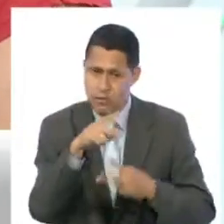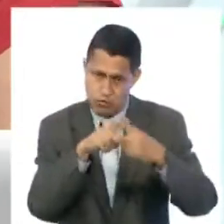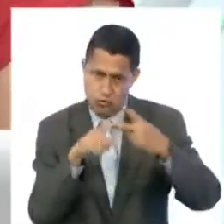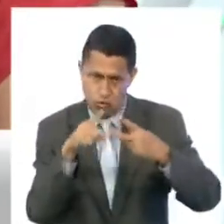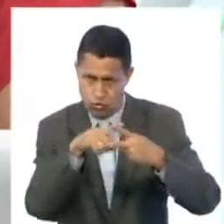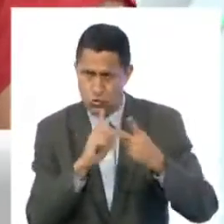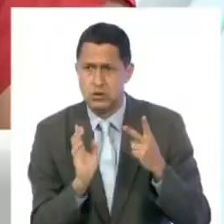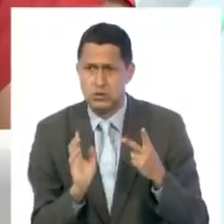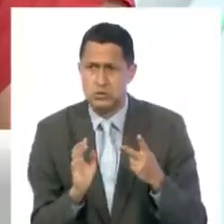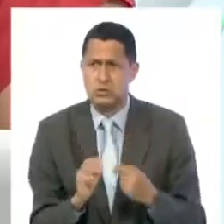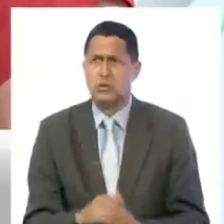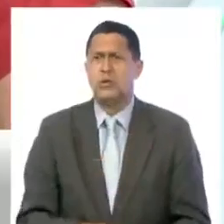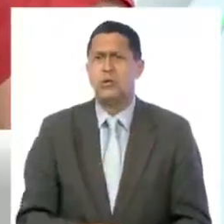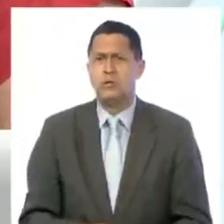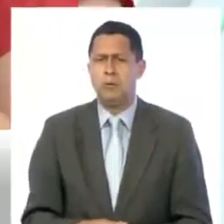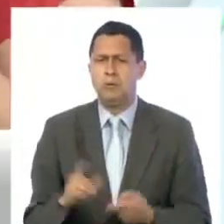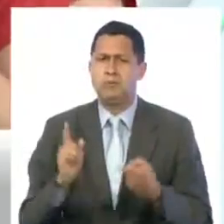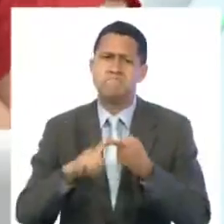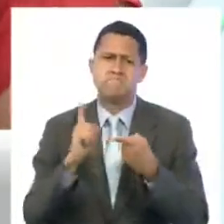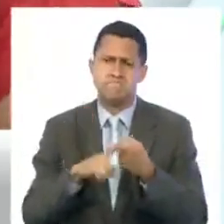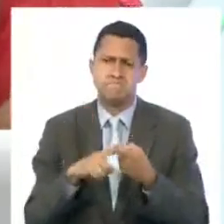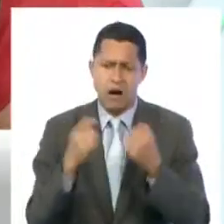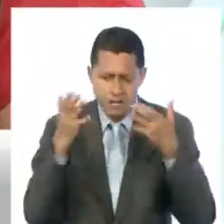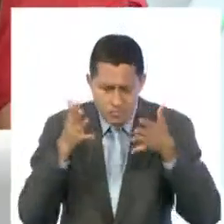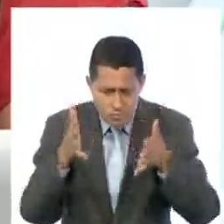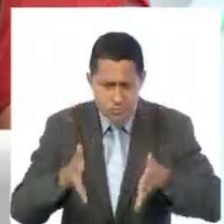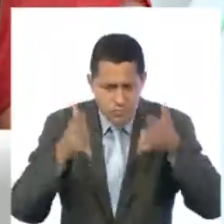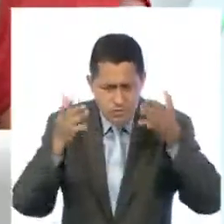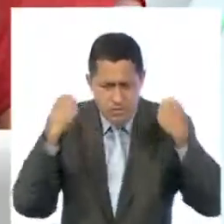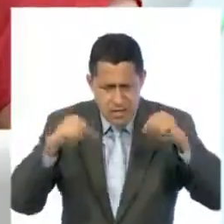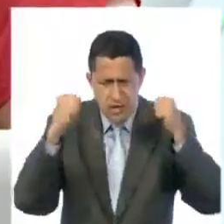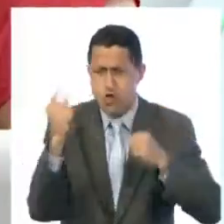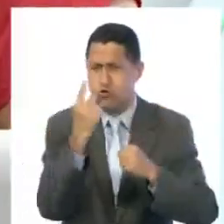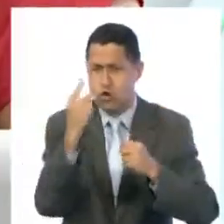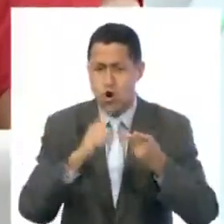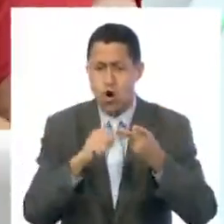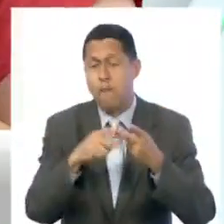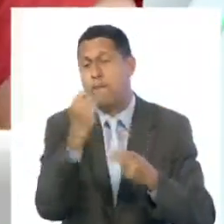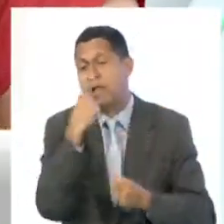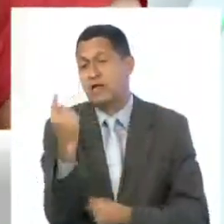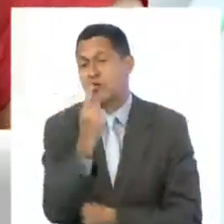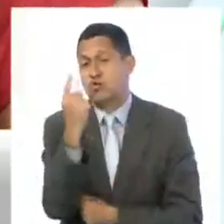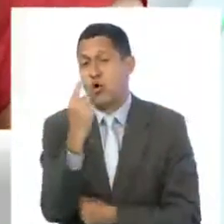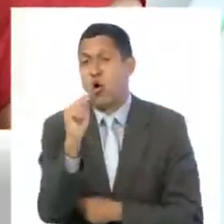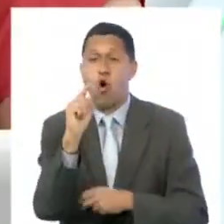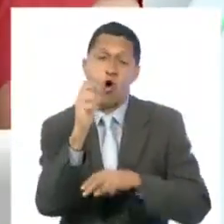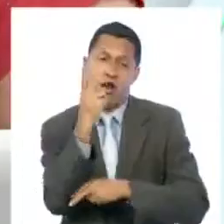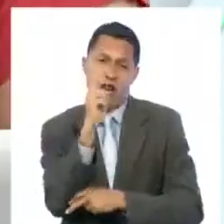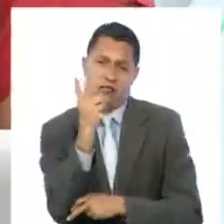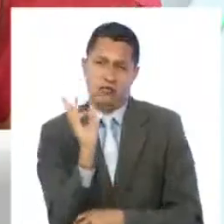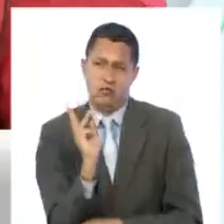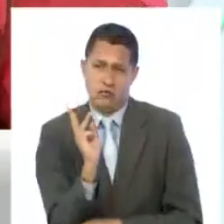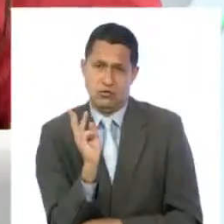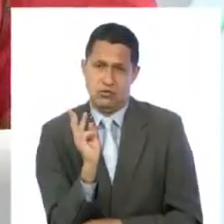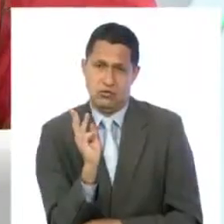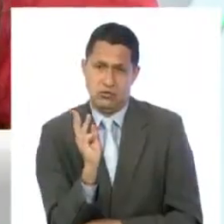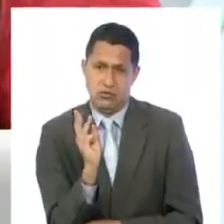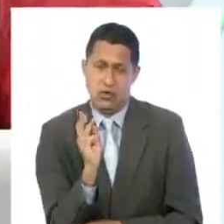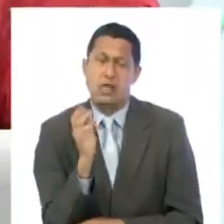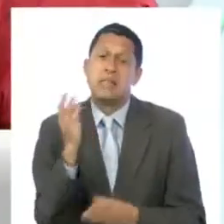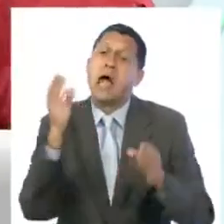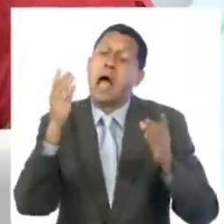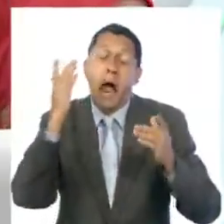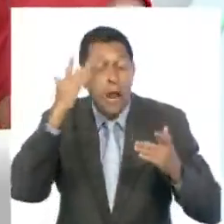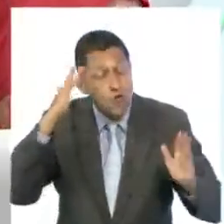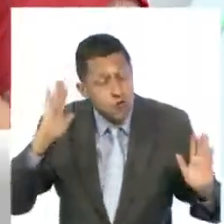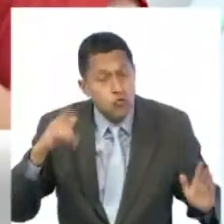un poco más quieto? Sí, se queda más quieto, si le ayudas a hacer rompecabezas, en el caso del hiperactivo, a introducir